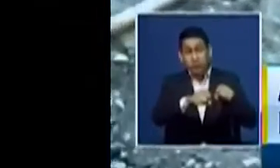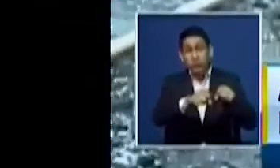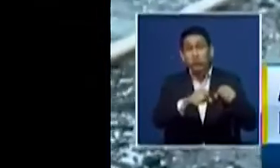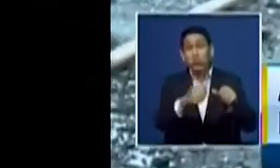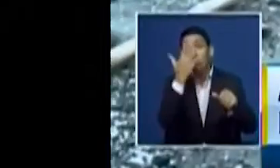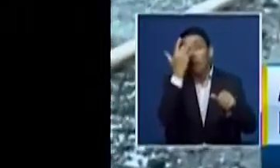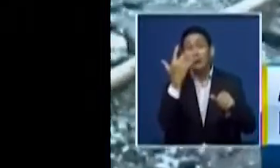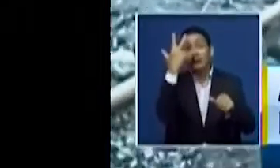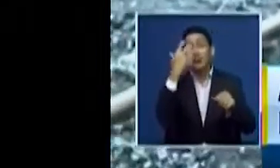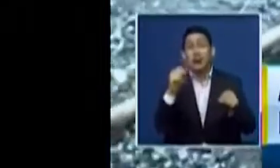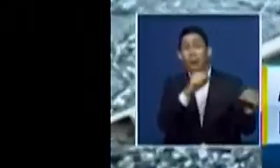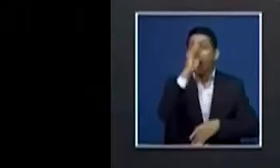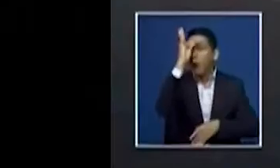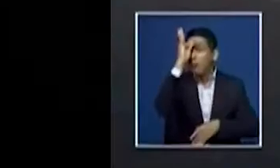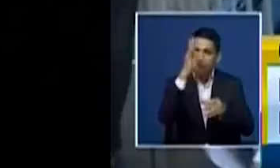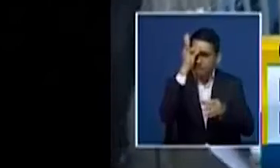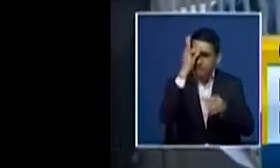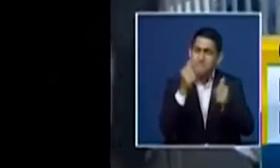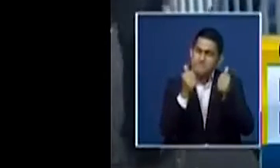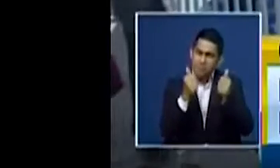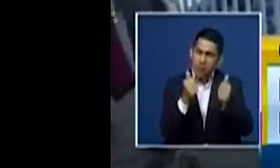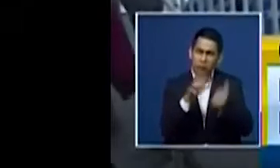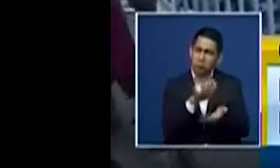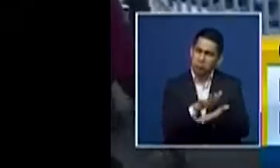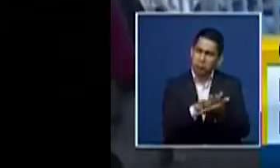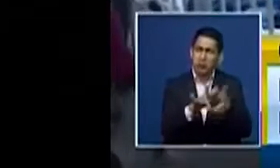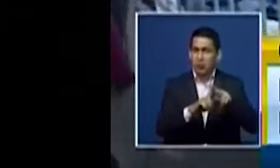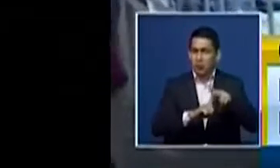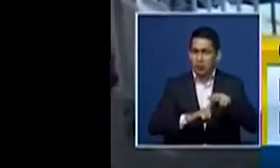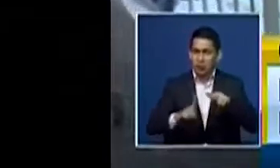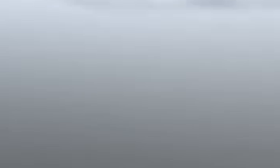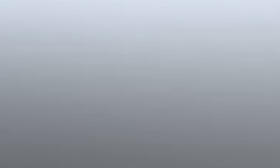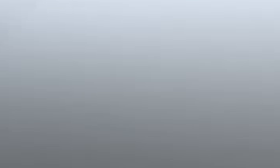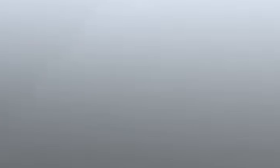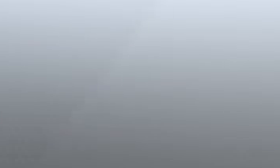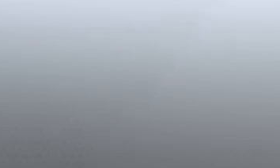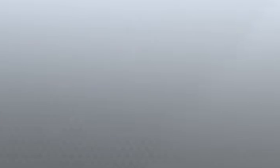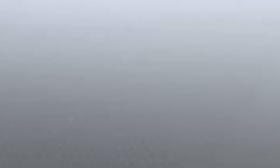seguido de otros dos de menor intensidad. Por suerte, no se ha registrado ninguna víctima mortal.